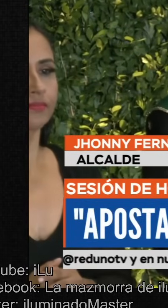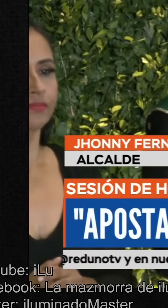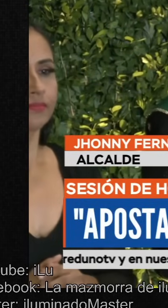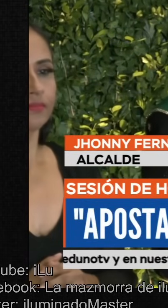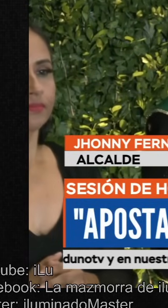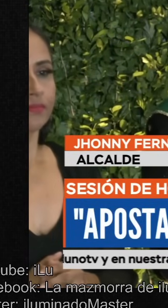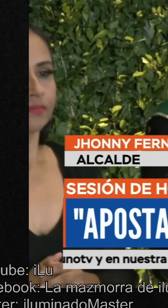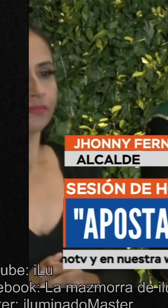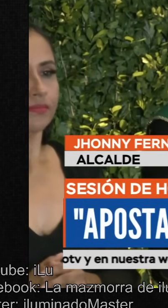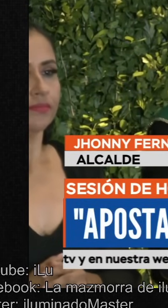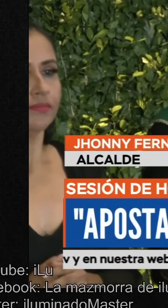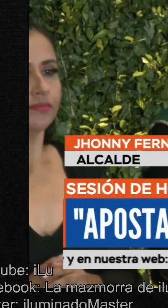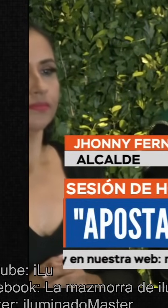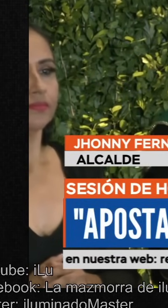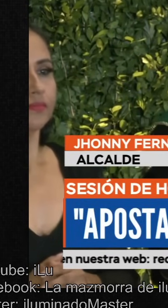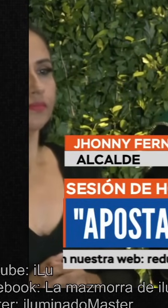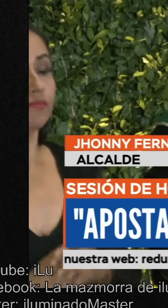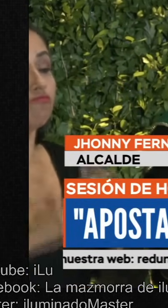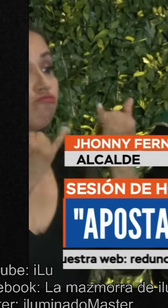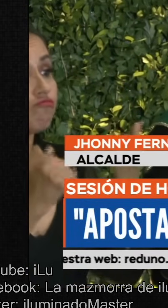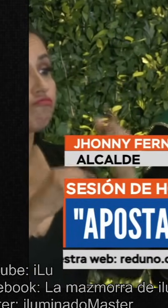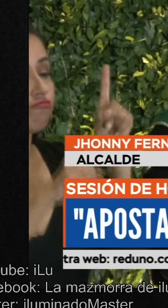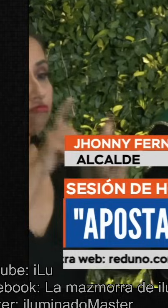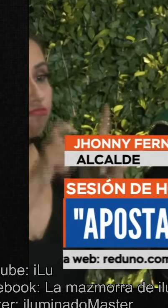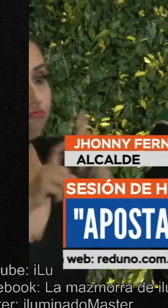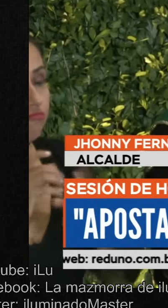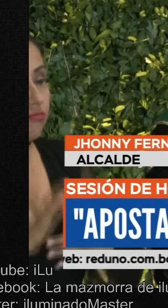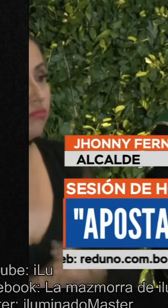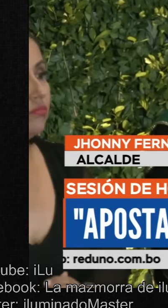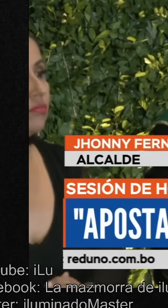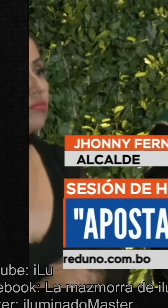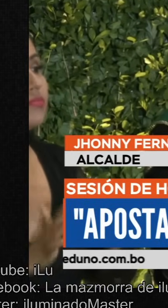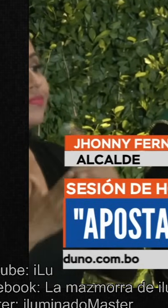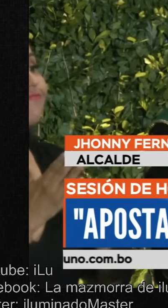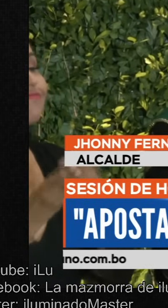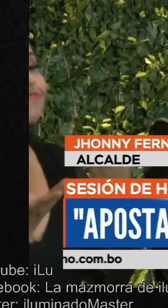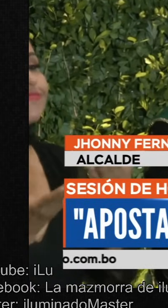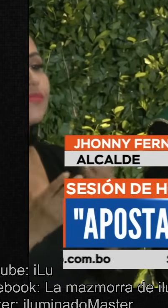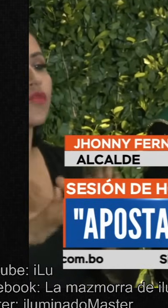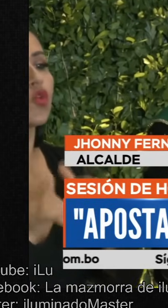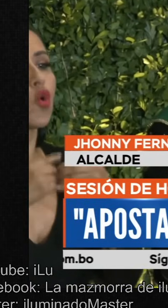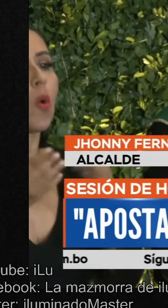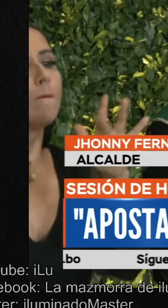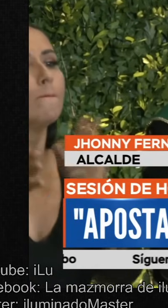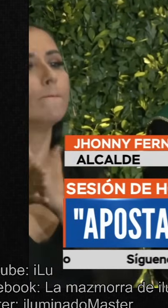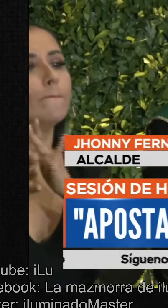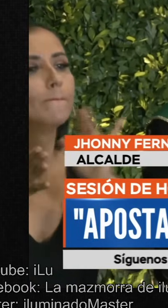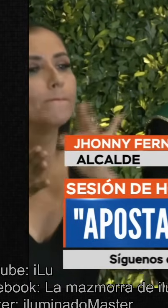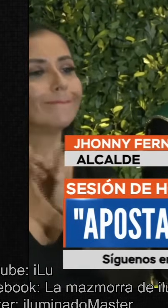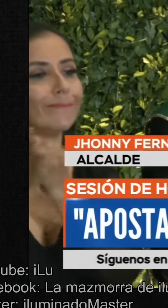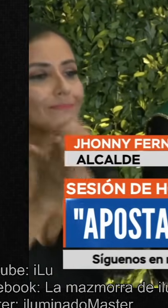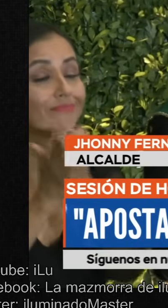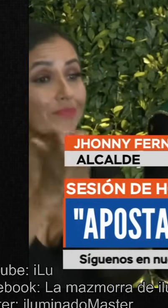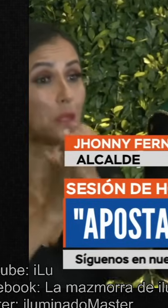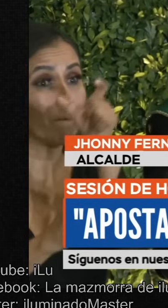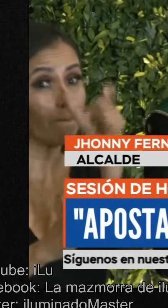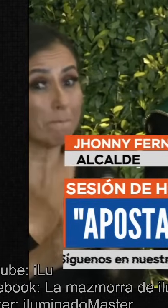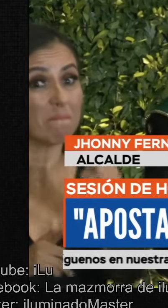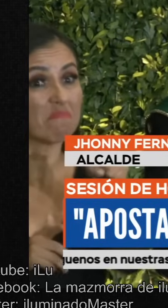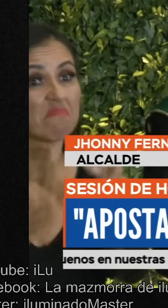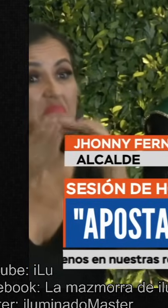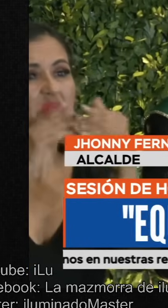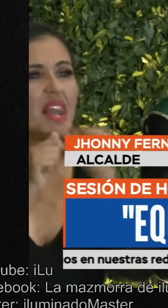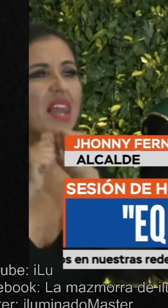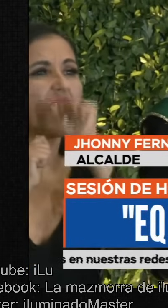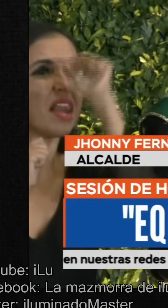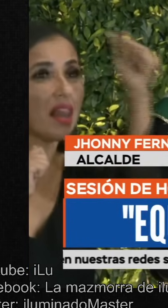Ahora, las consultas van a ir haciéndose en línea. Un ciudadano que vive en el barrio